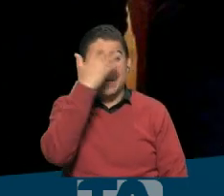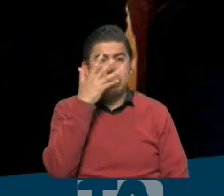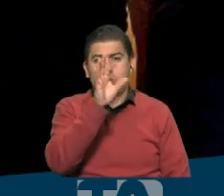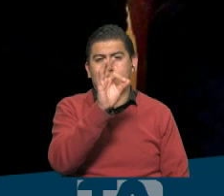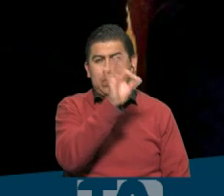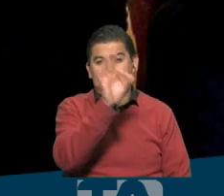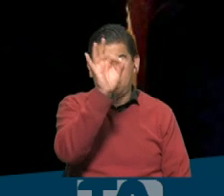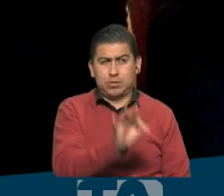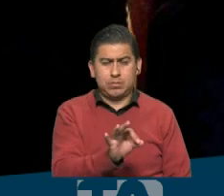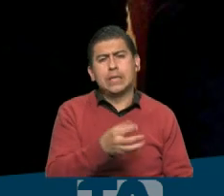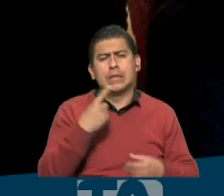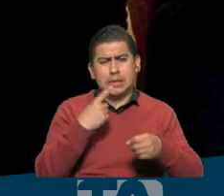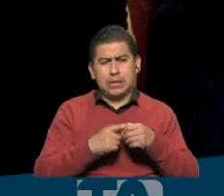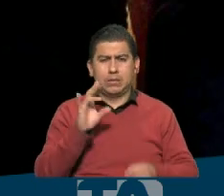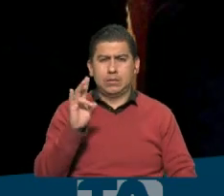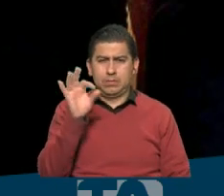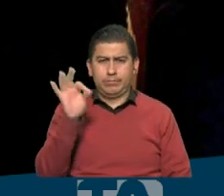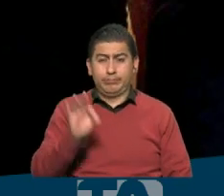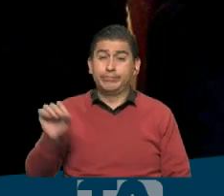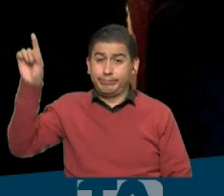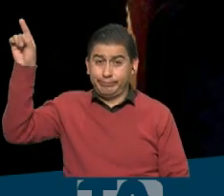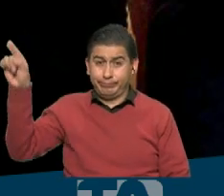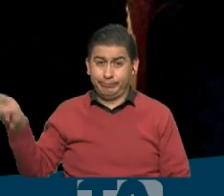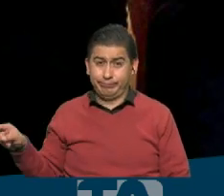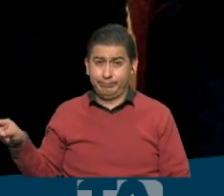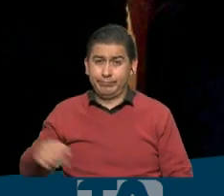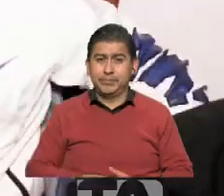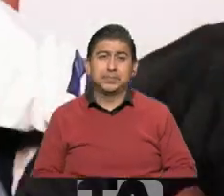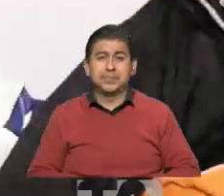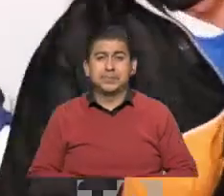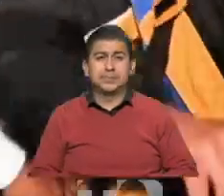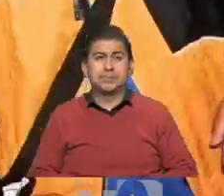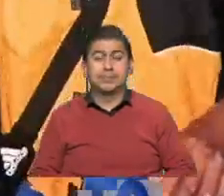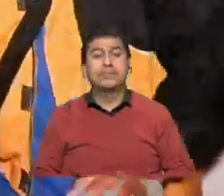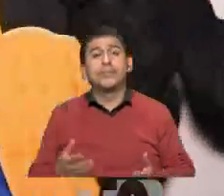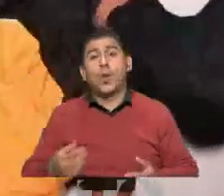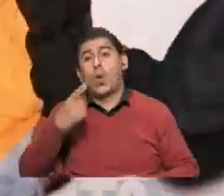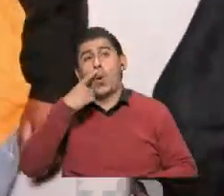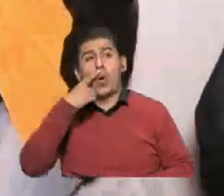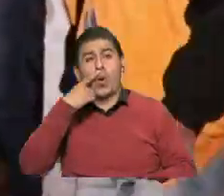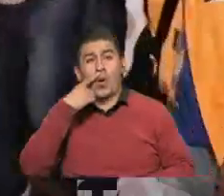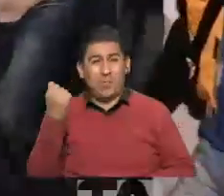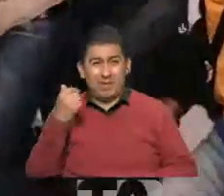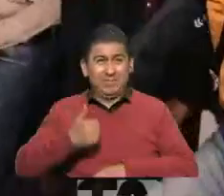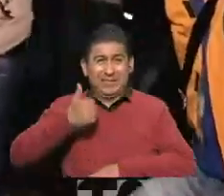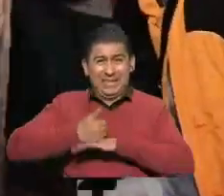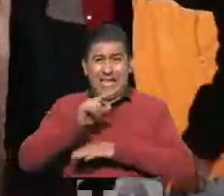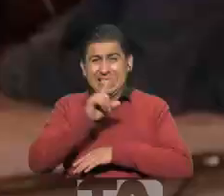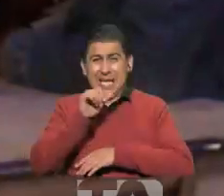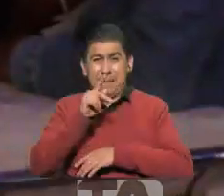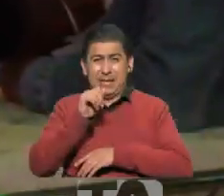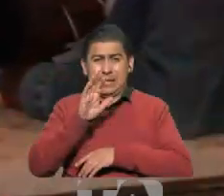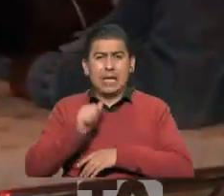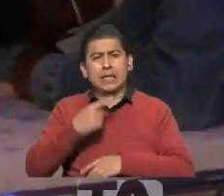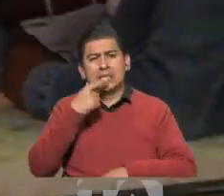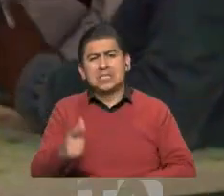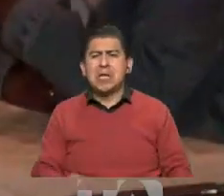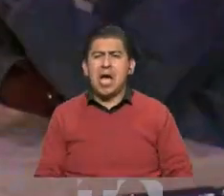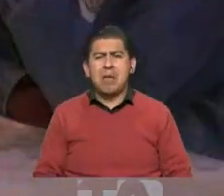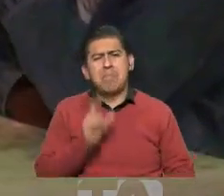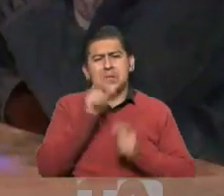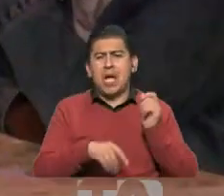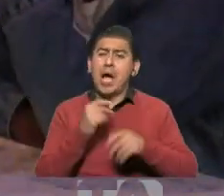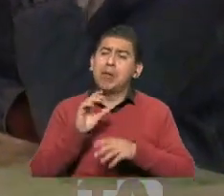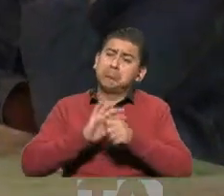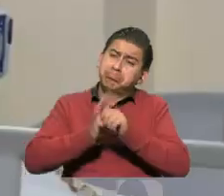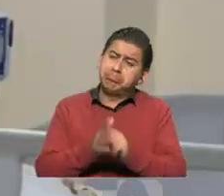de Esmeraldas con 9% y Quito con 7%. Dice Zapata que estas cifras demuestran que la gente le ha perdido el